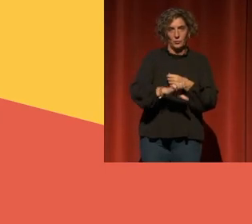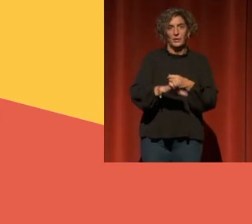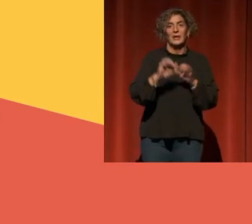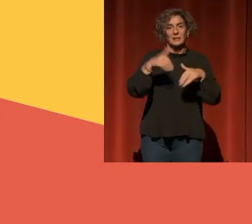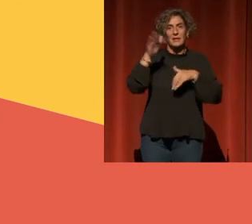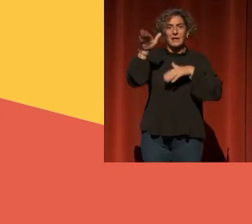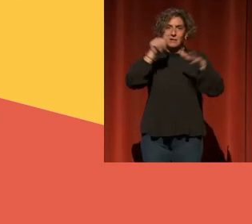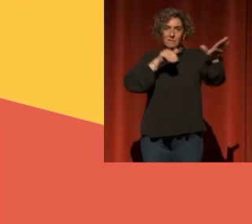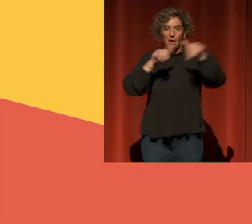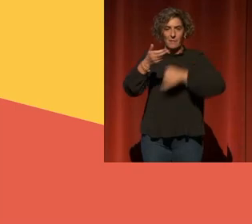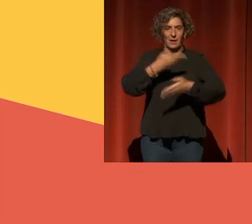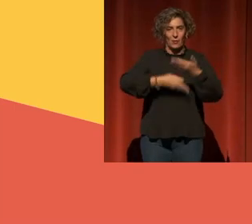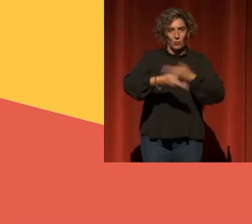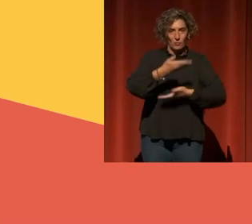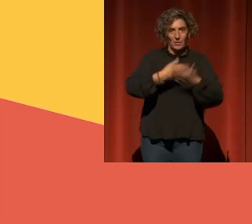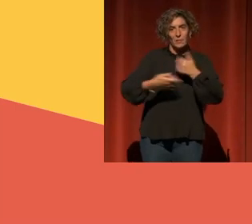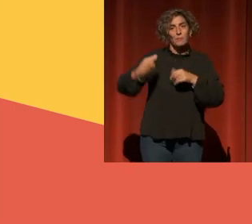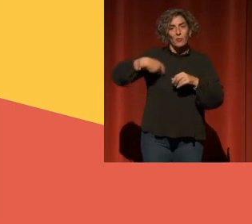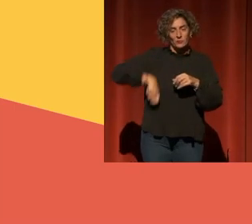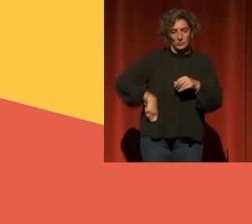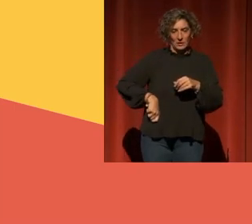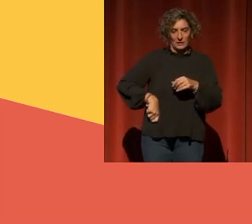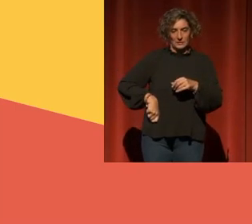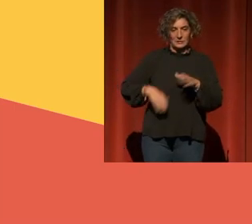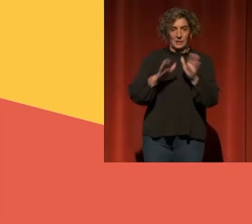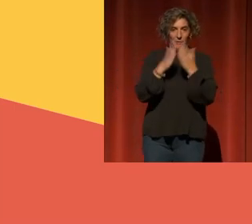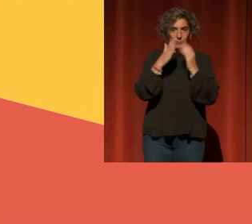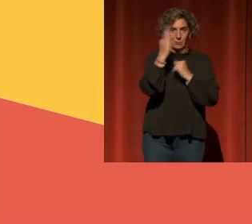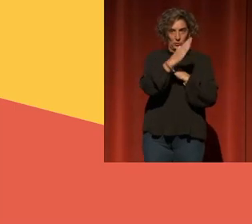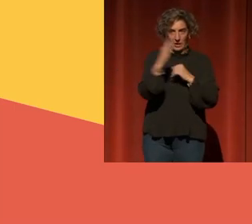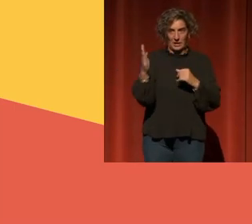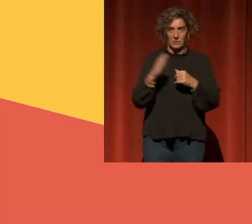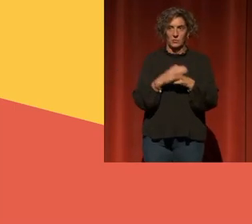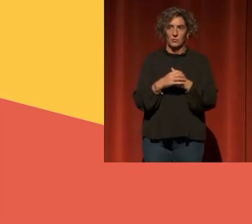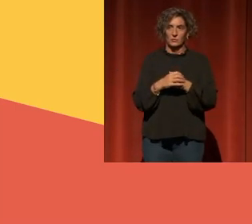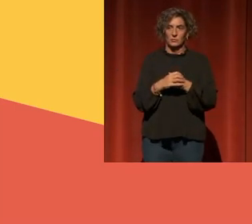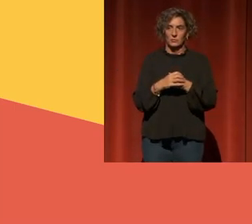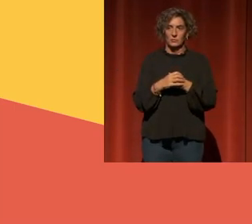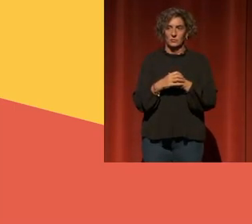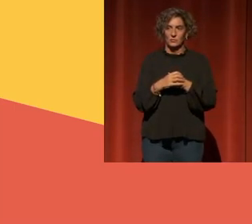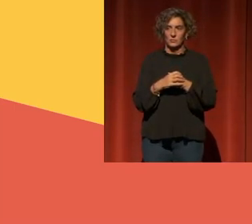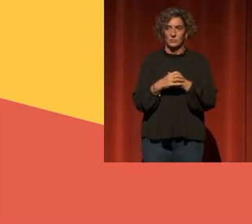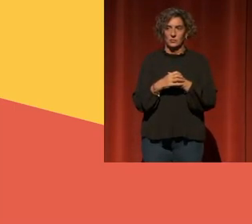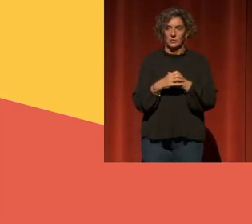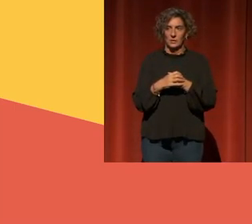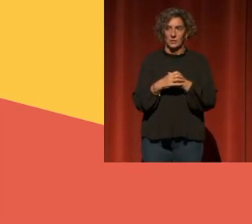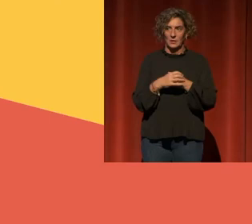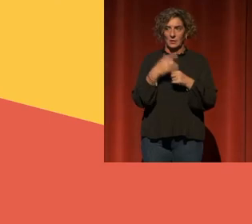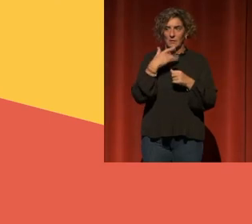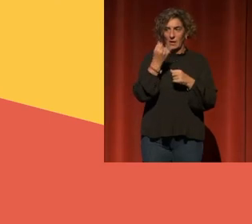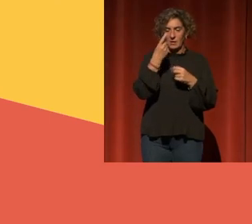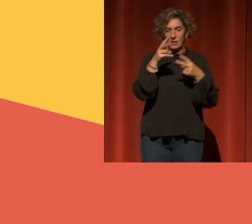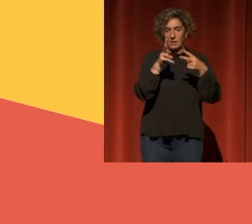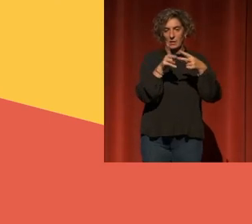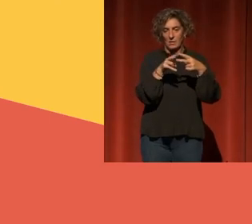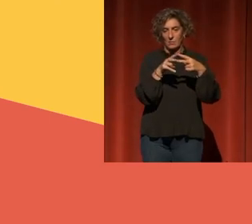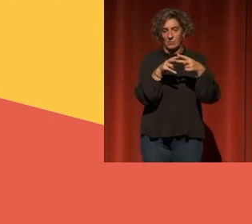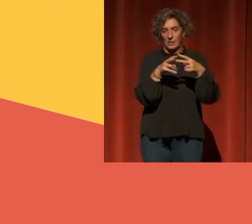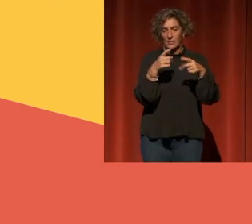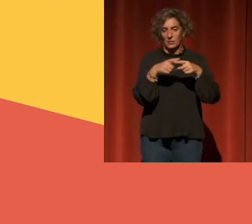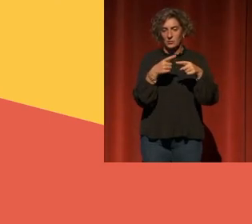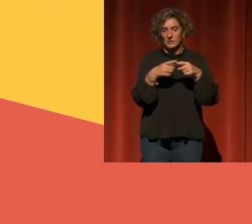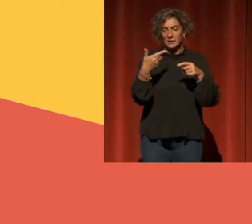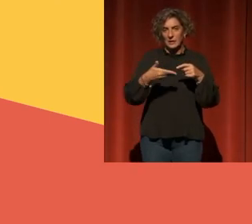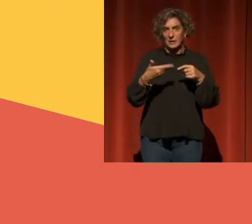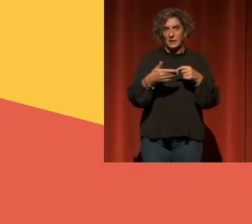cooperación de Los profesionales bibliotecarios Ah simplemente un par de resultados a destacar Y es que bueno en el